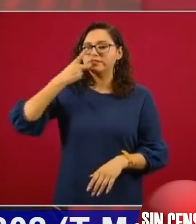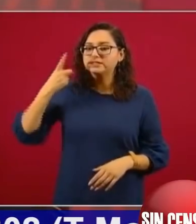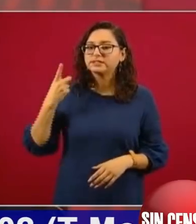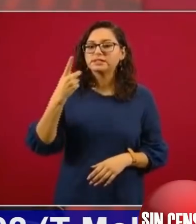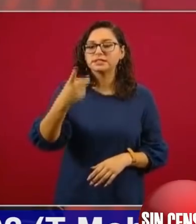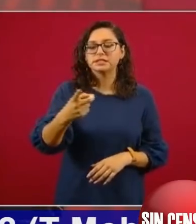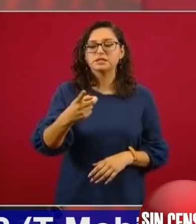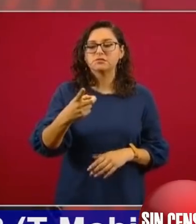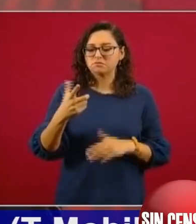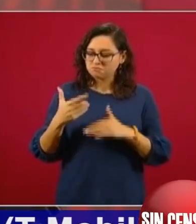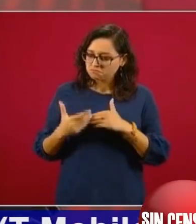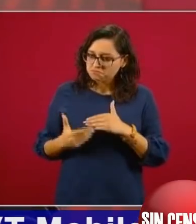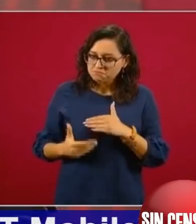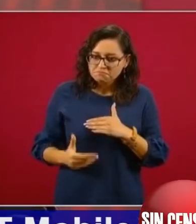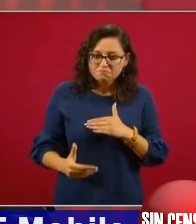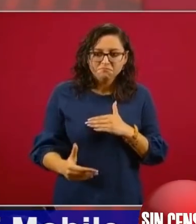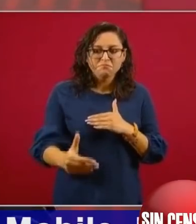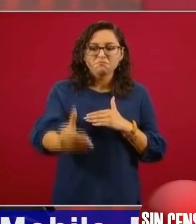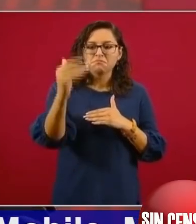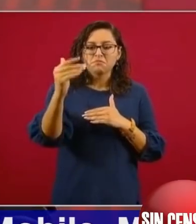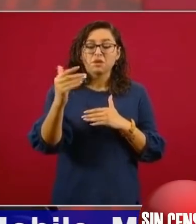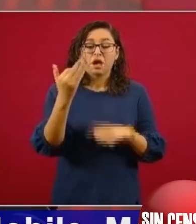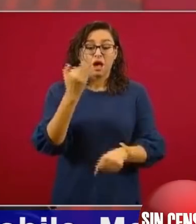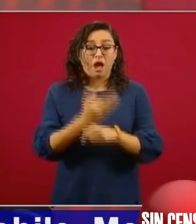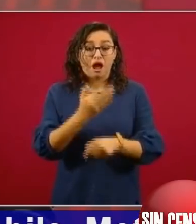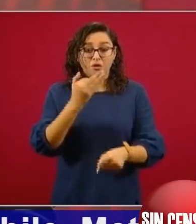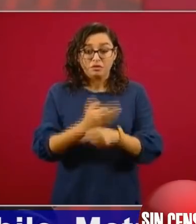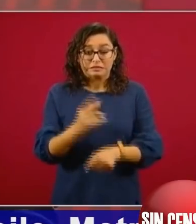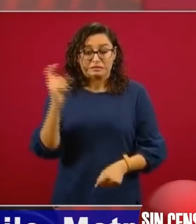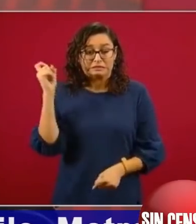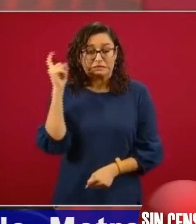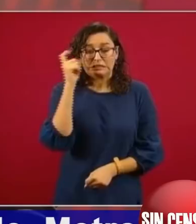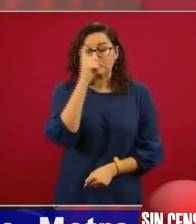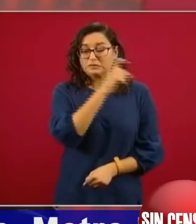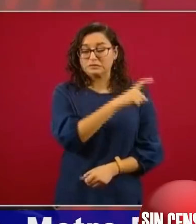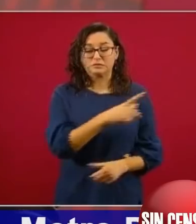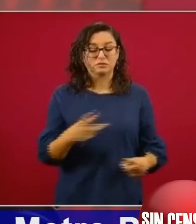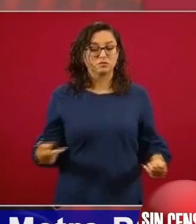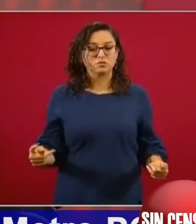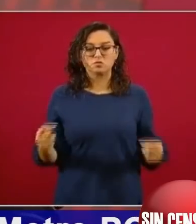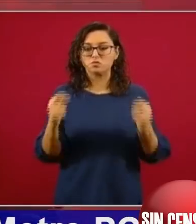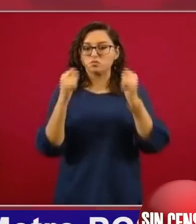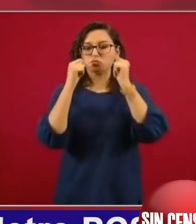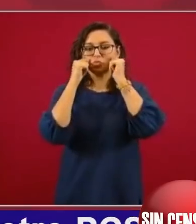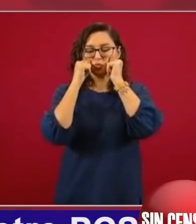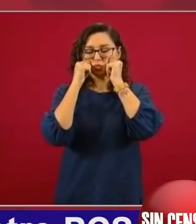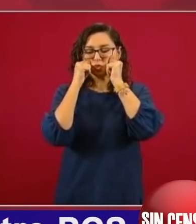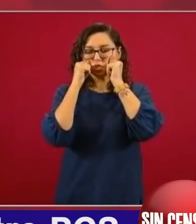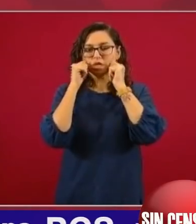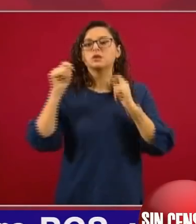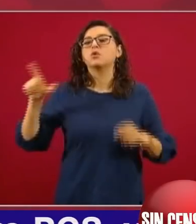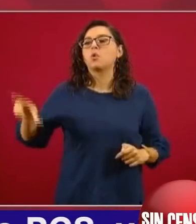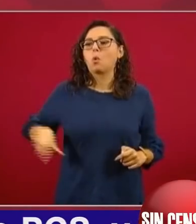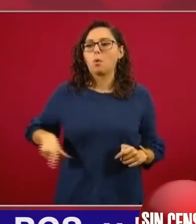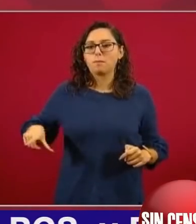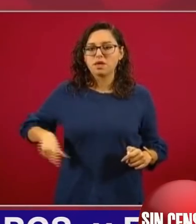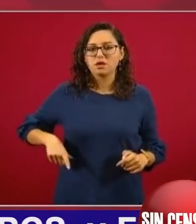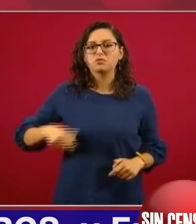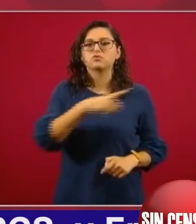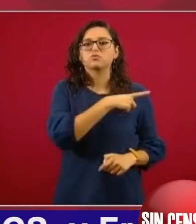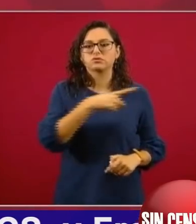siempre y más en estos tiempos, es el gobierno el que se está apretando